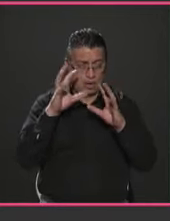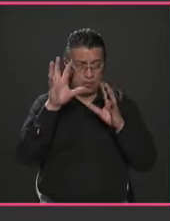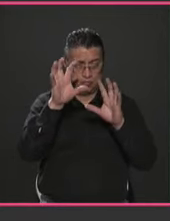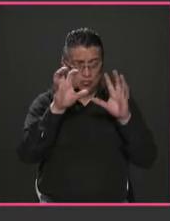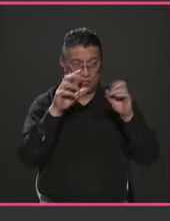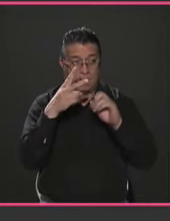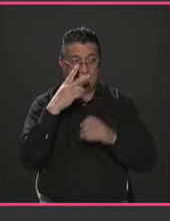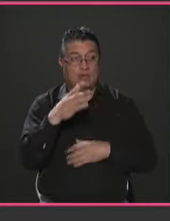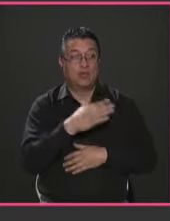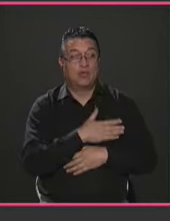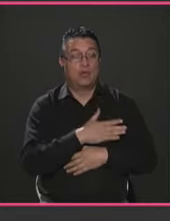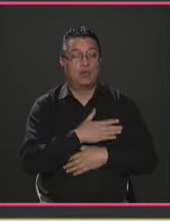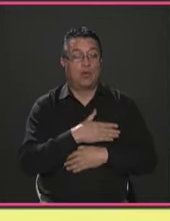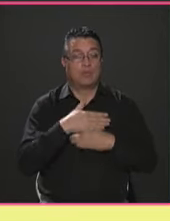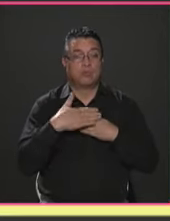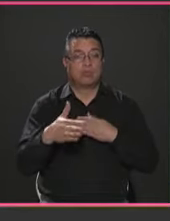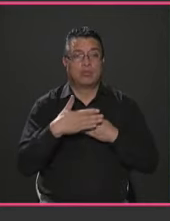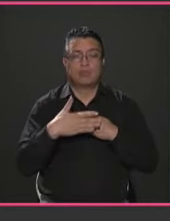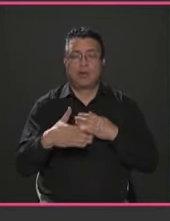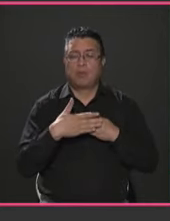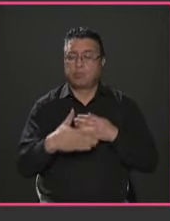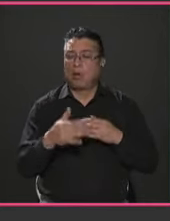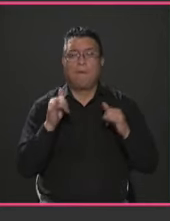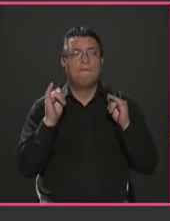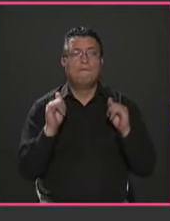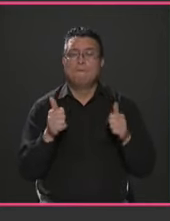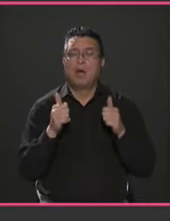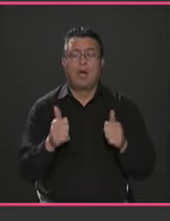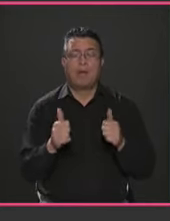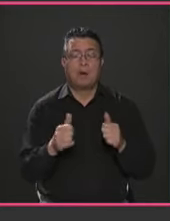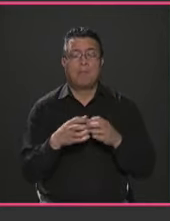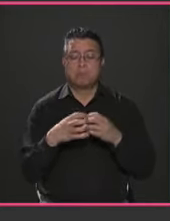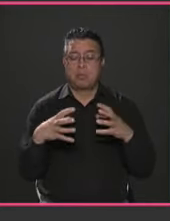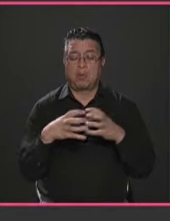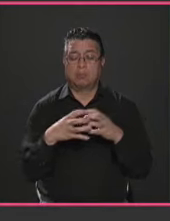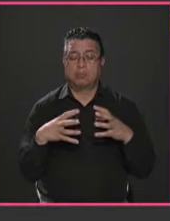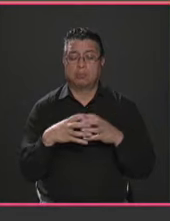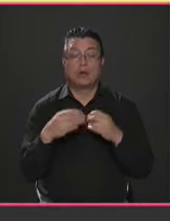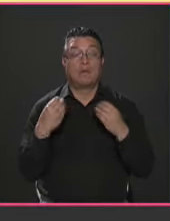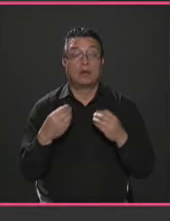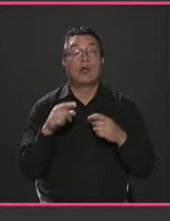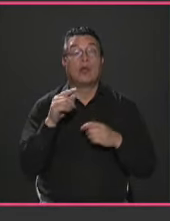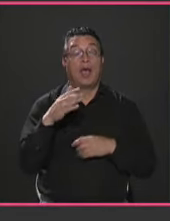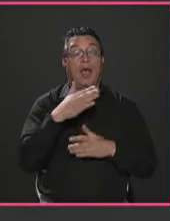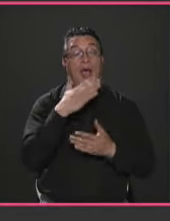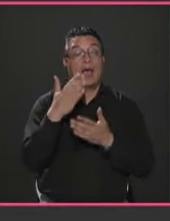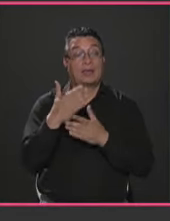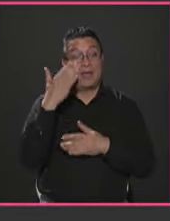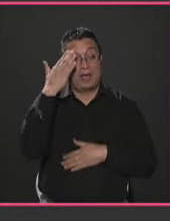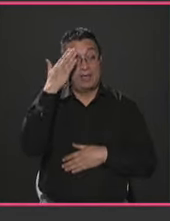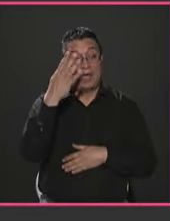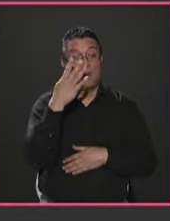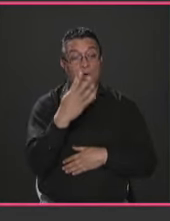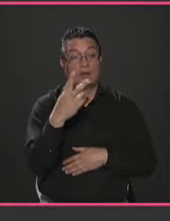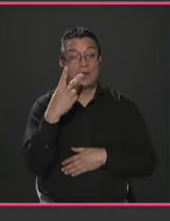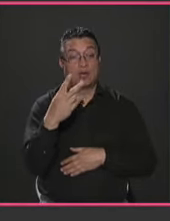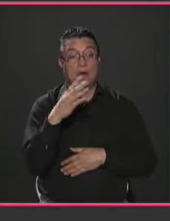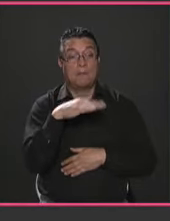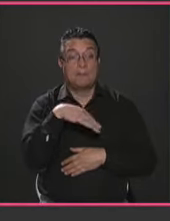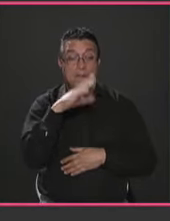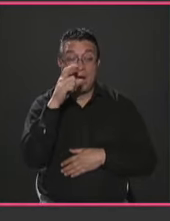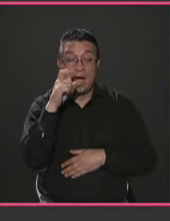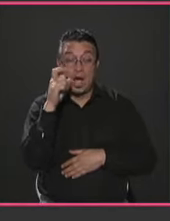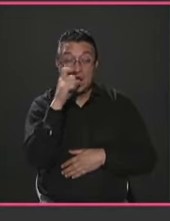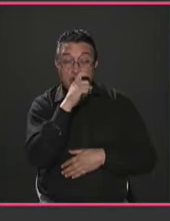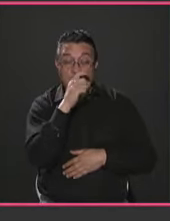aquí ven que el corazón late muy bien hasta el día 42 Mientras más rojo se ve mejor es la